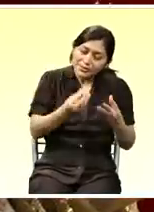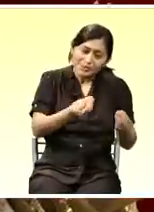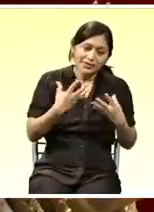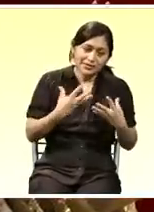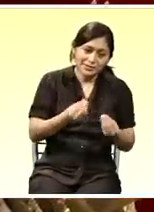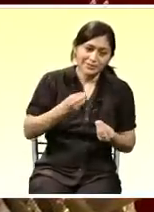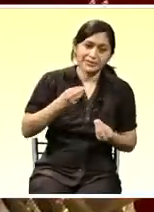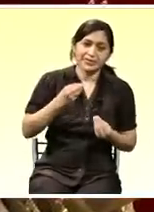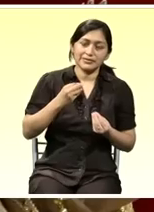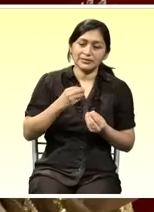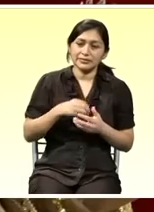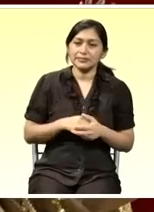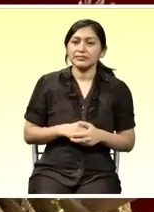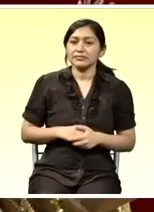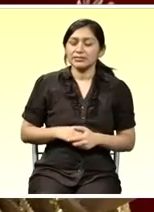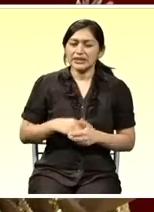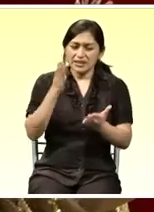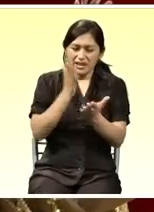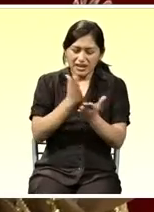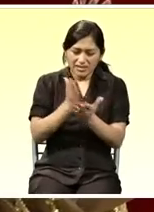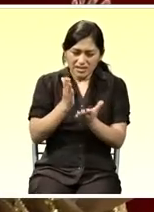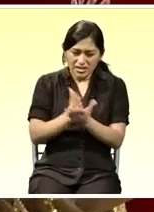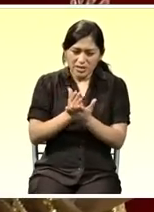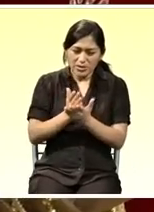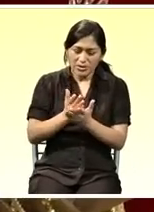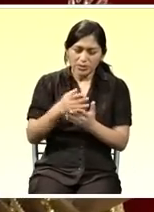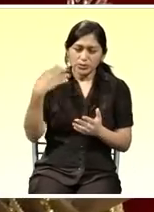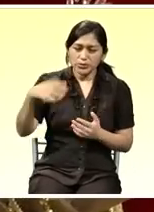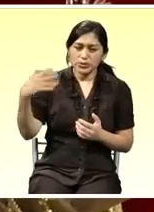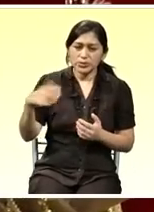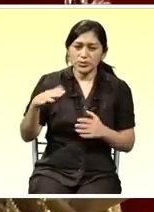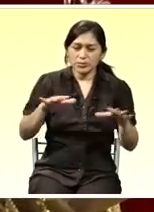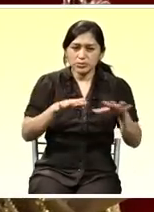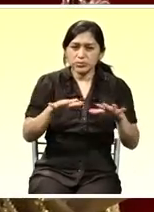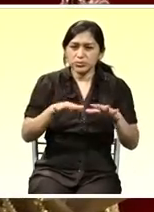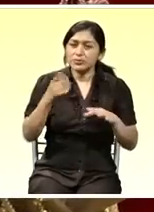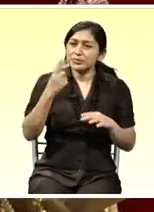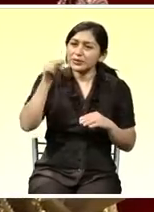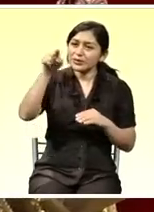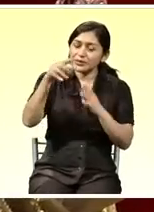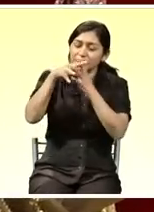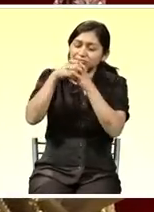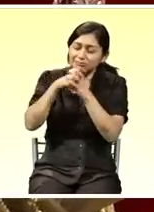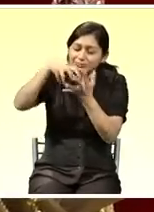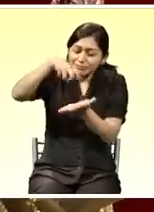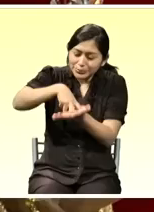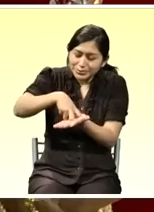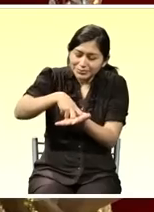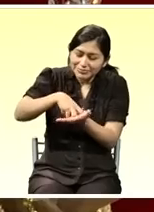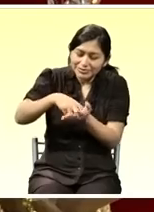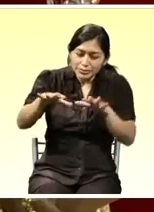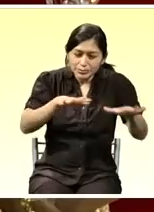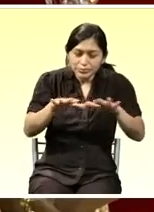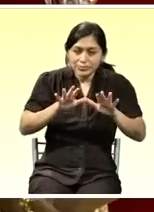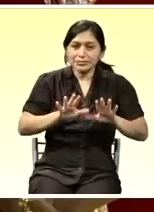remedio. Ya el castigo estaba sobre nuestros hierros, mas lo detuvieron tus piadosos ruegos.